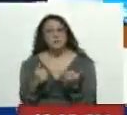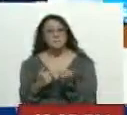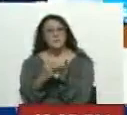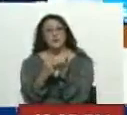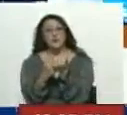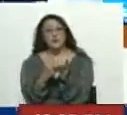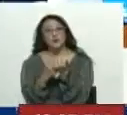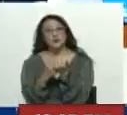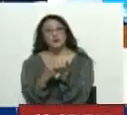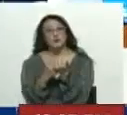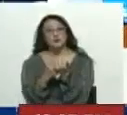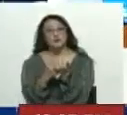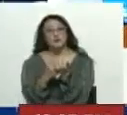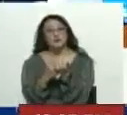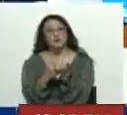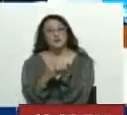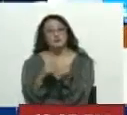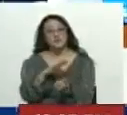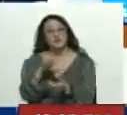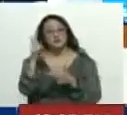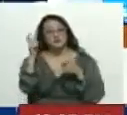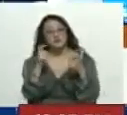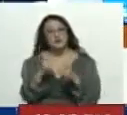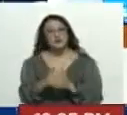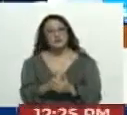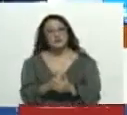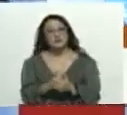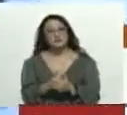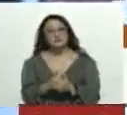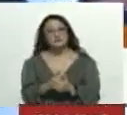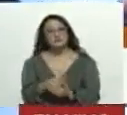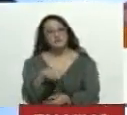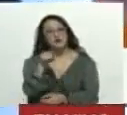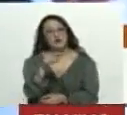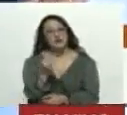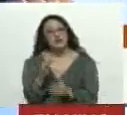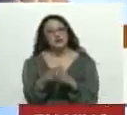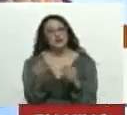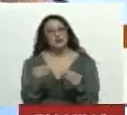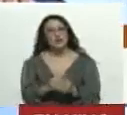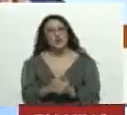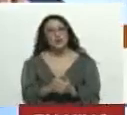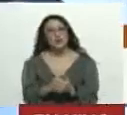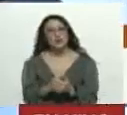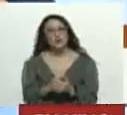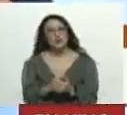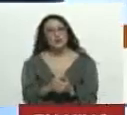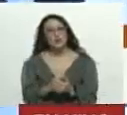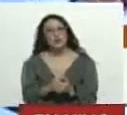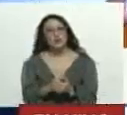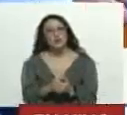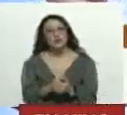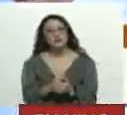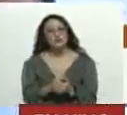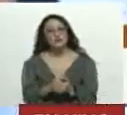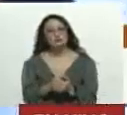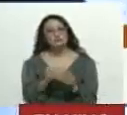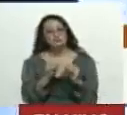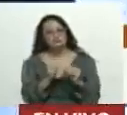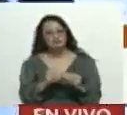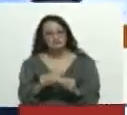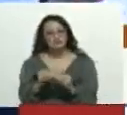categórico que da el comandante Chávez o sea allí en el territorio está todo bueno preconfiguemos